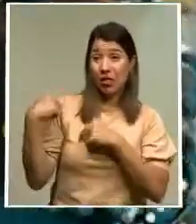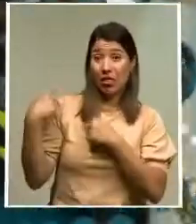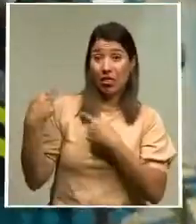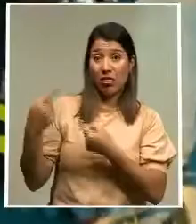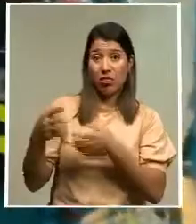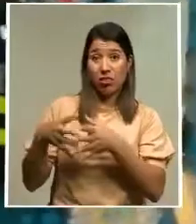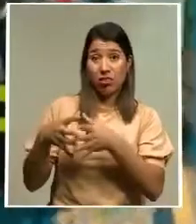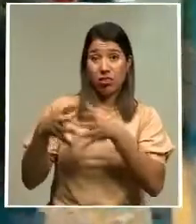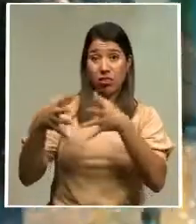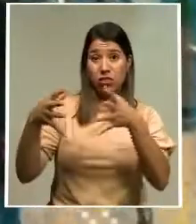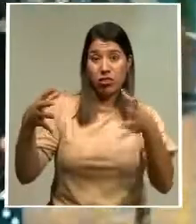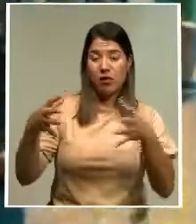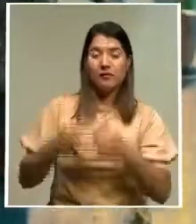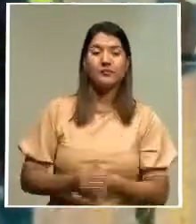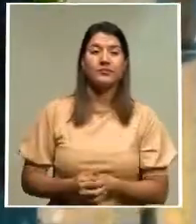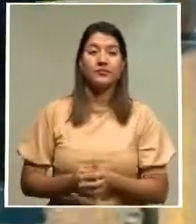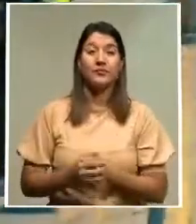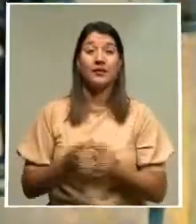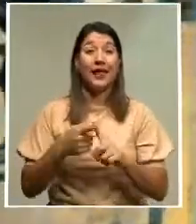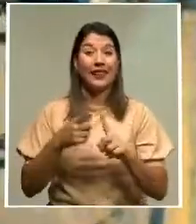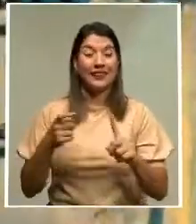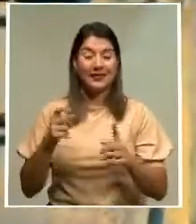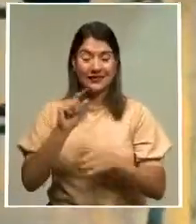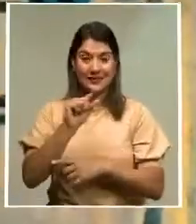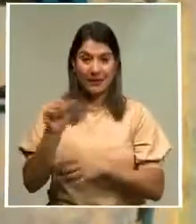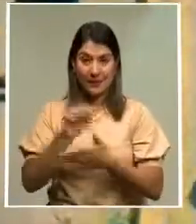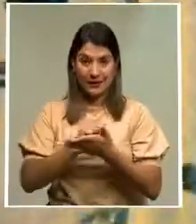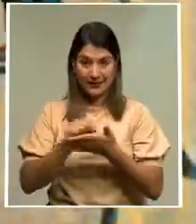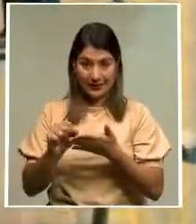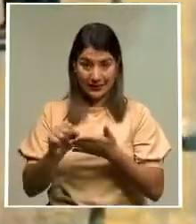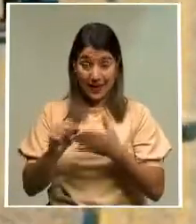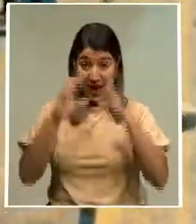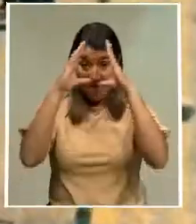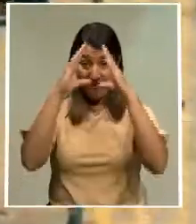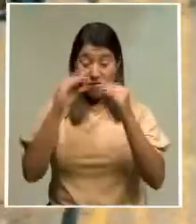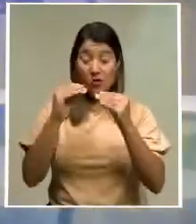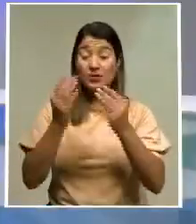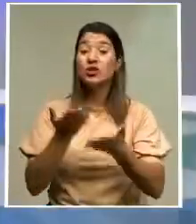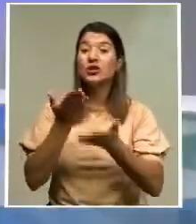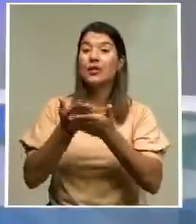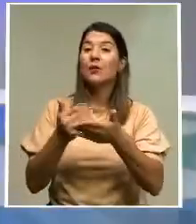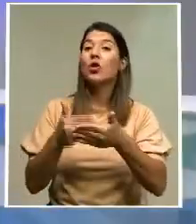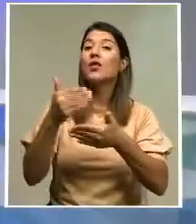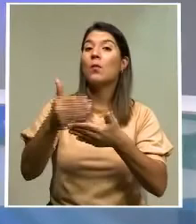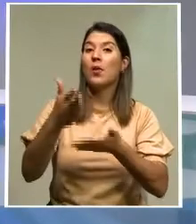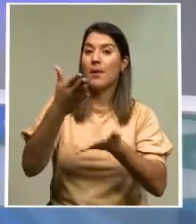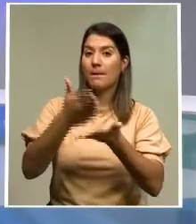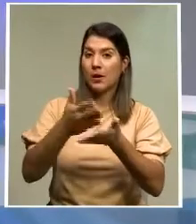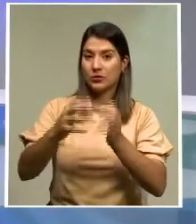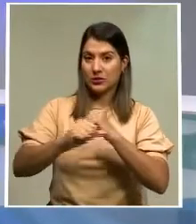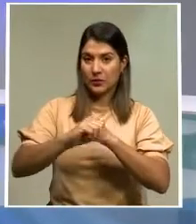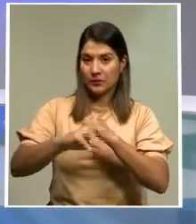dando esta Semana Santa, desde la Semana Santa. Los detalles se los traemos al volver de la pausa.